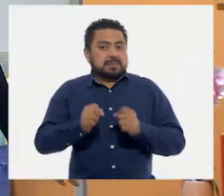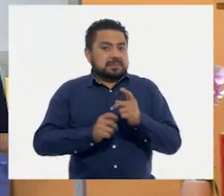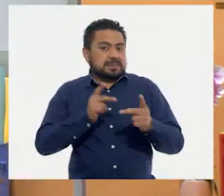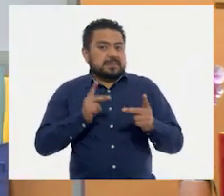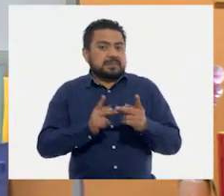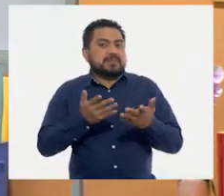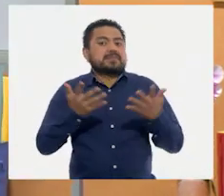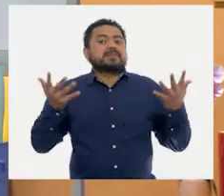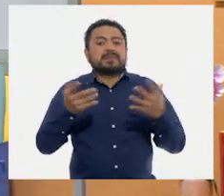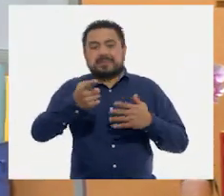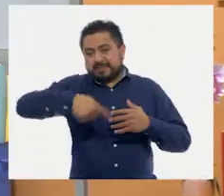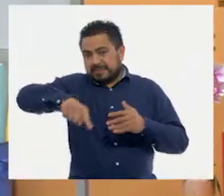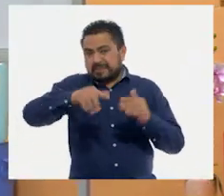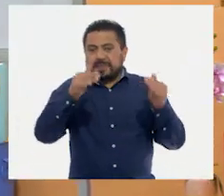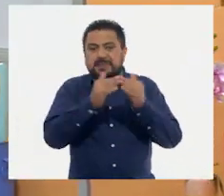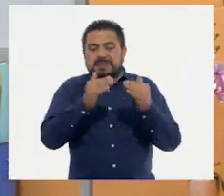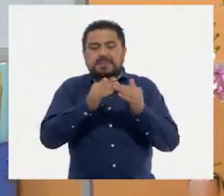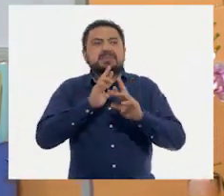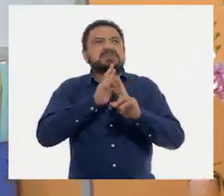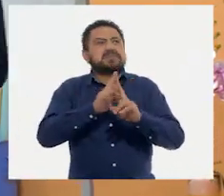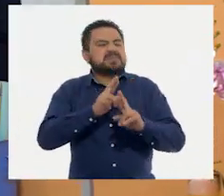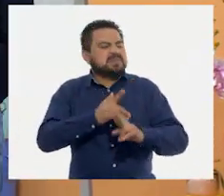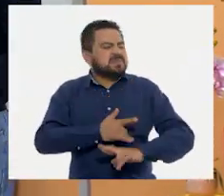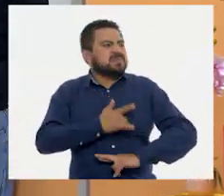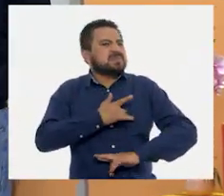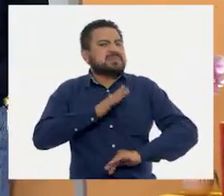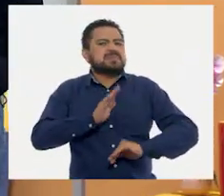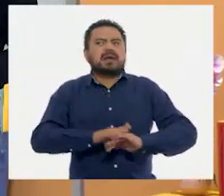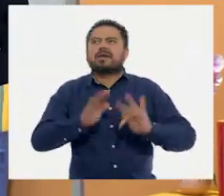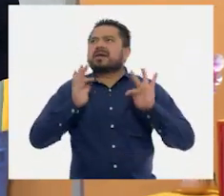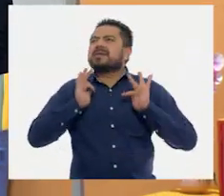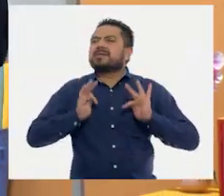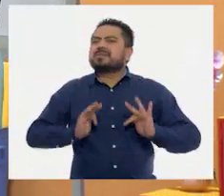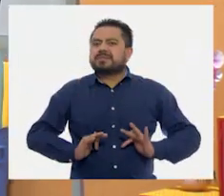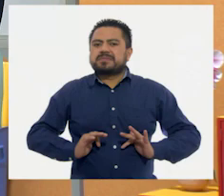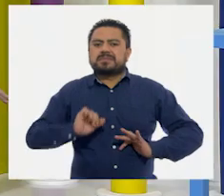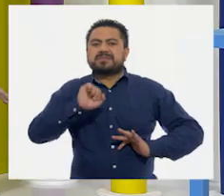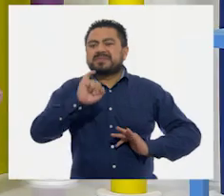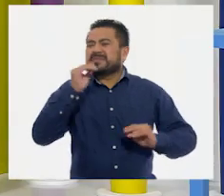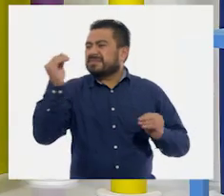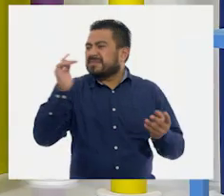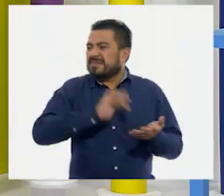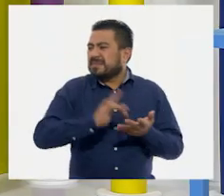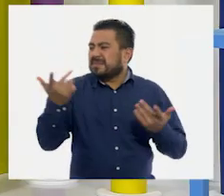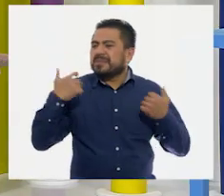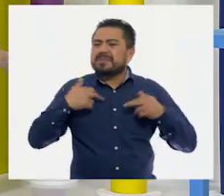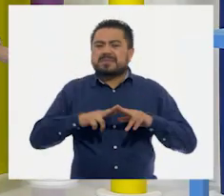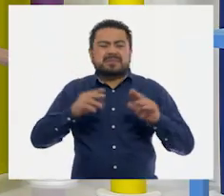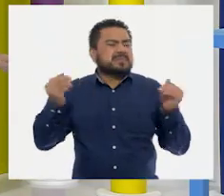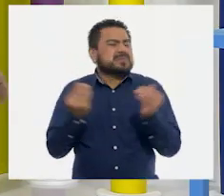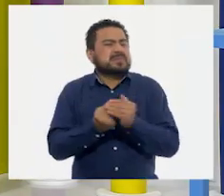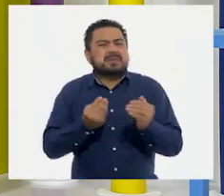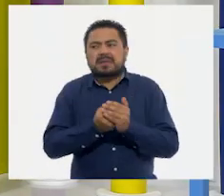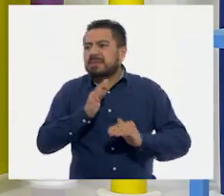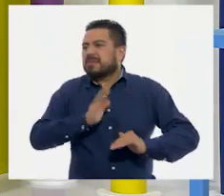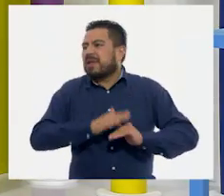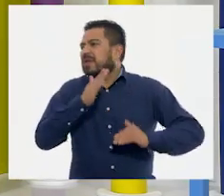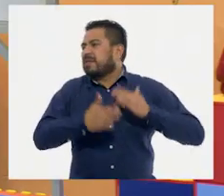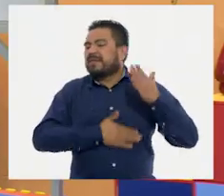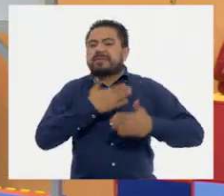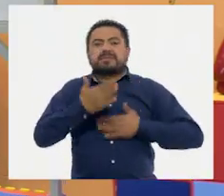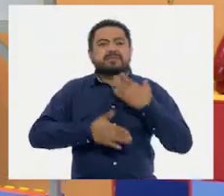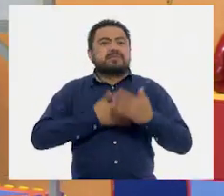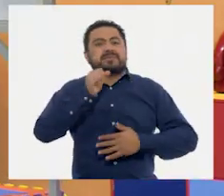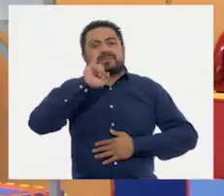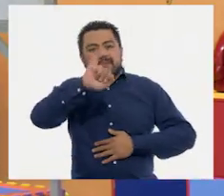Perfecto, háganlo en casa y les va a resultar un poquito más relajado. Muchas gracias, profe Alan. Fue una clase muy divertida. Así es.